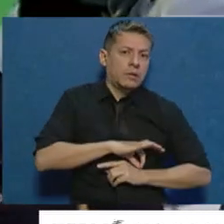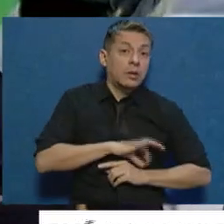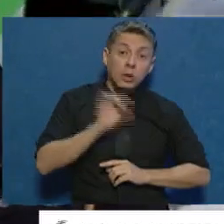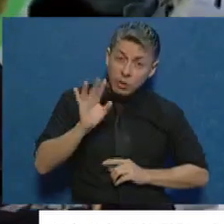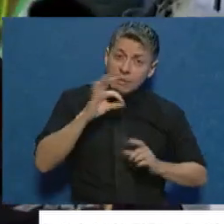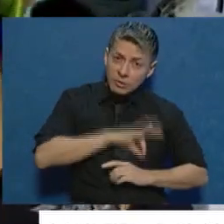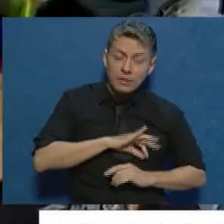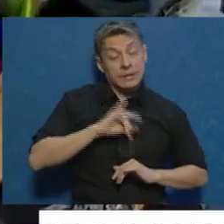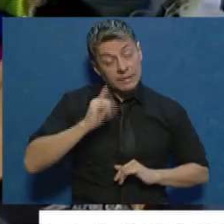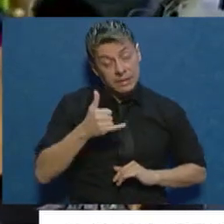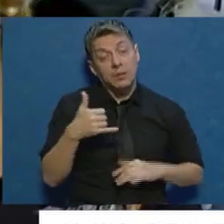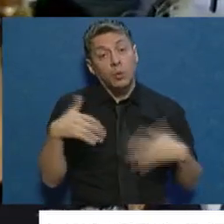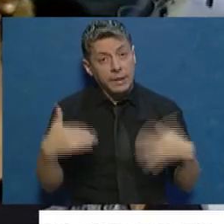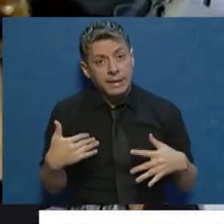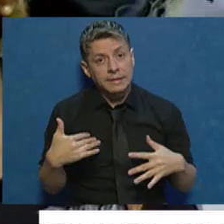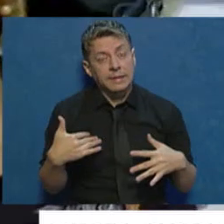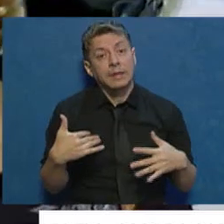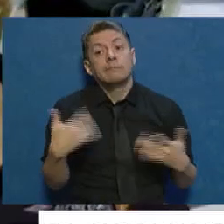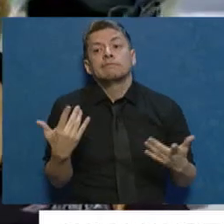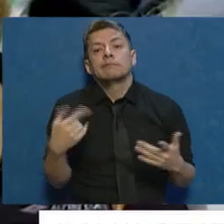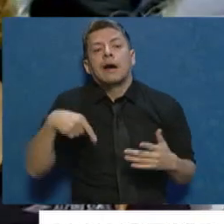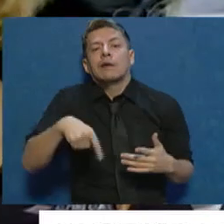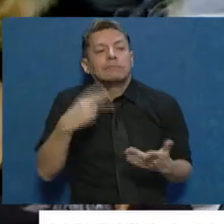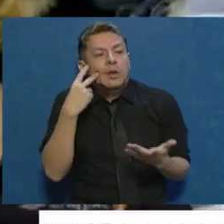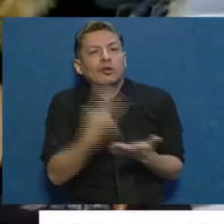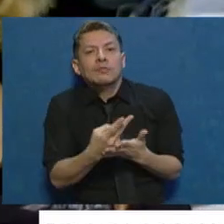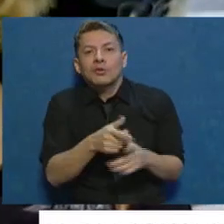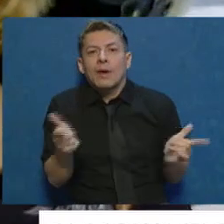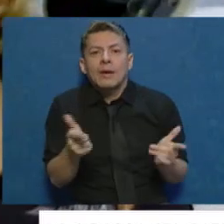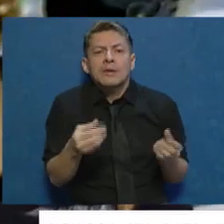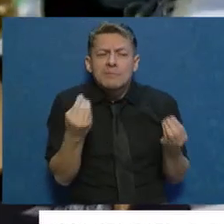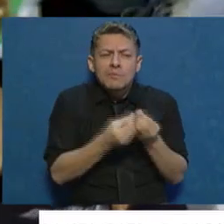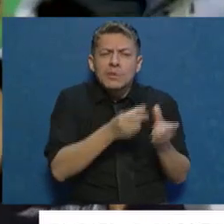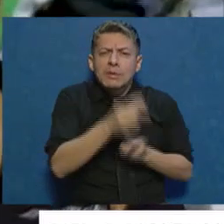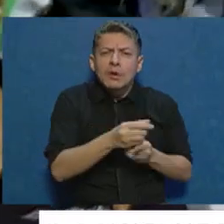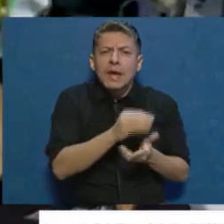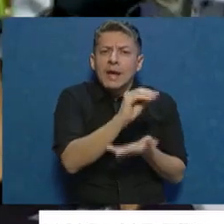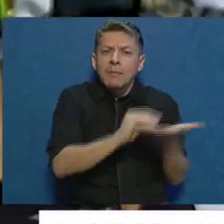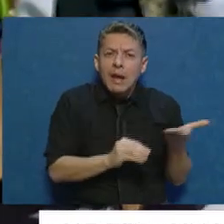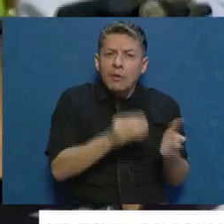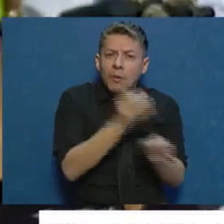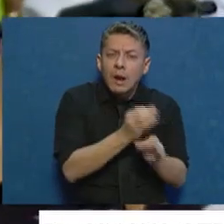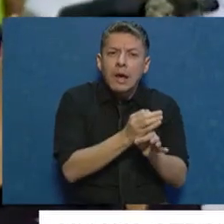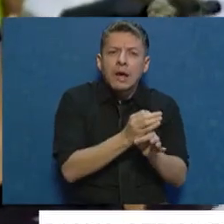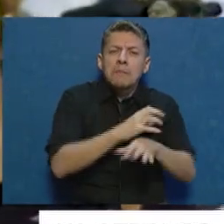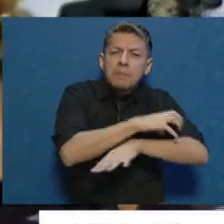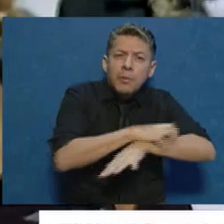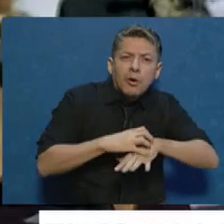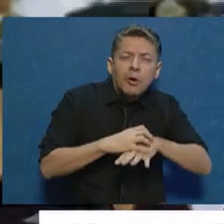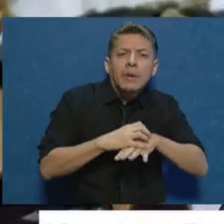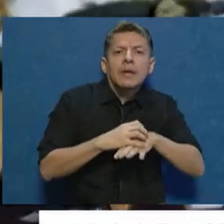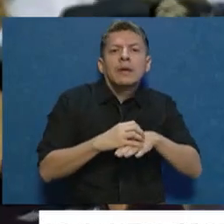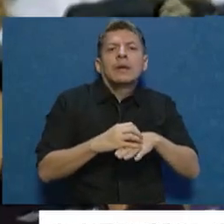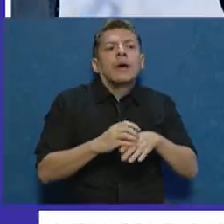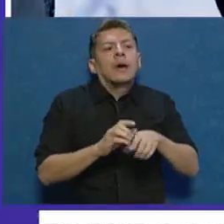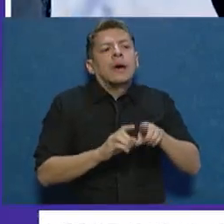que es urgente, porque me parece que se está subestimando nuestra situación. Somos miles y miles por debajo de la línea de pobreza, tenemos nuestro salario congelado, tenemos compañeros y compañeras